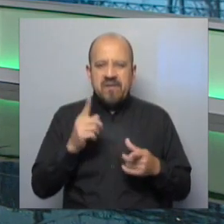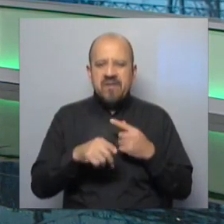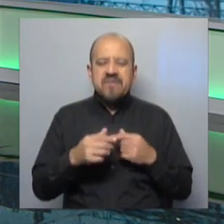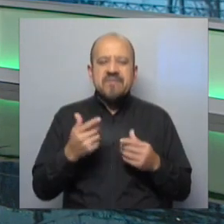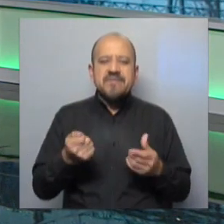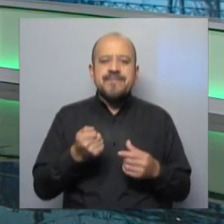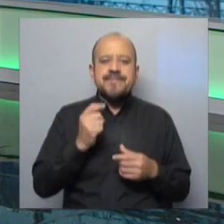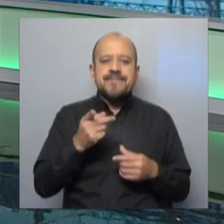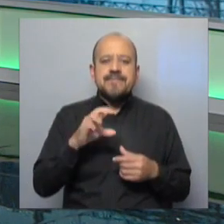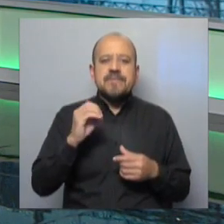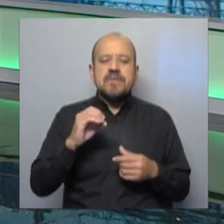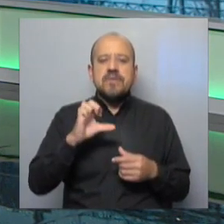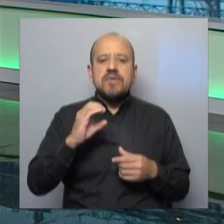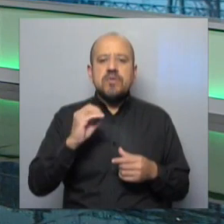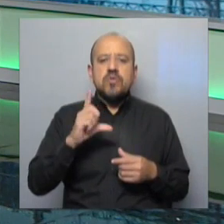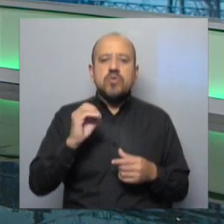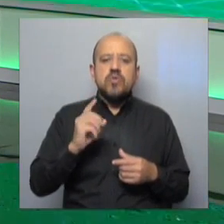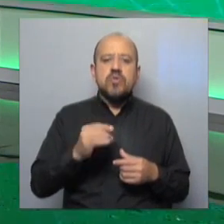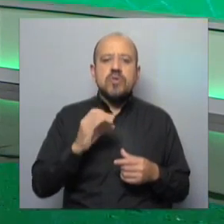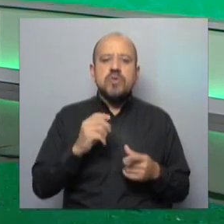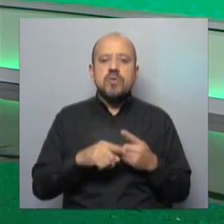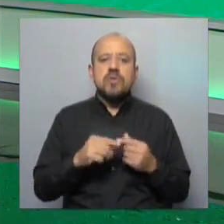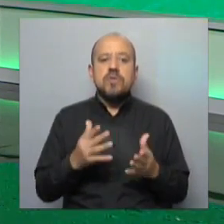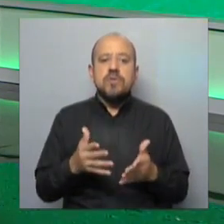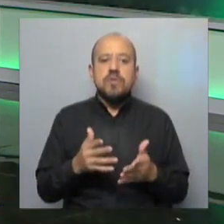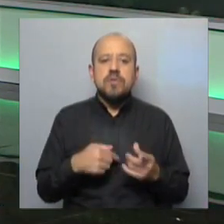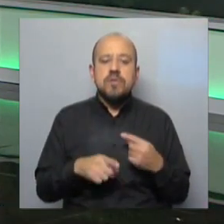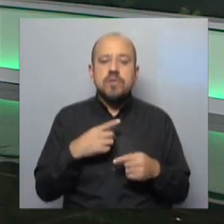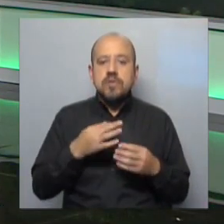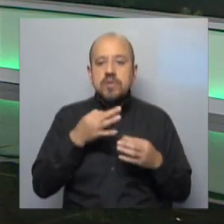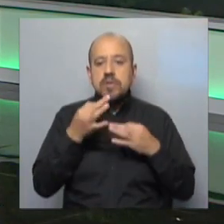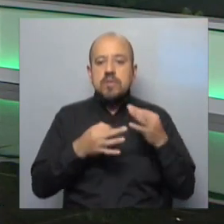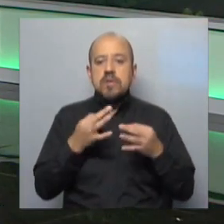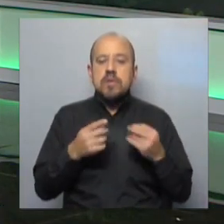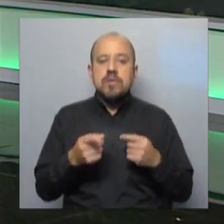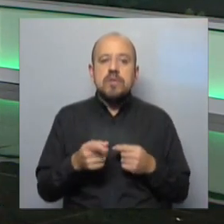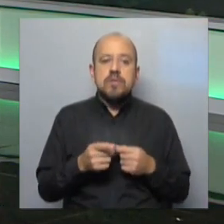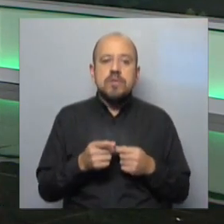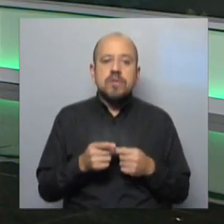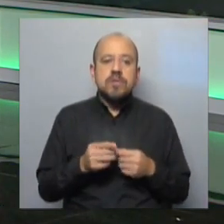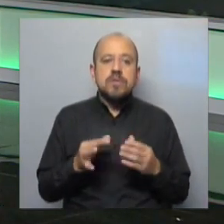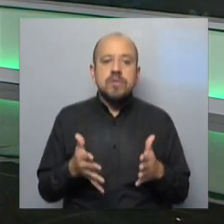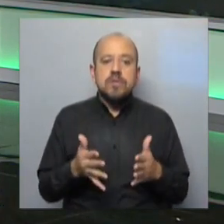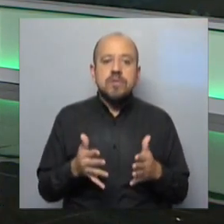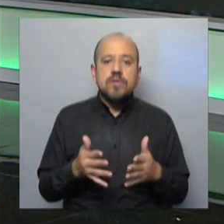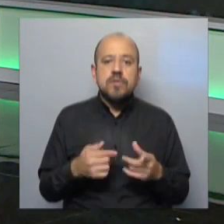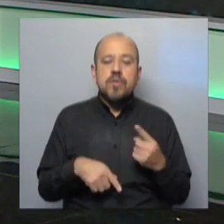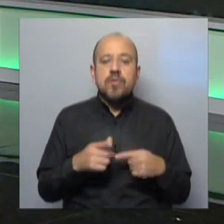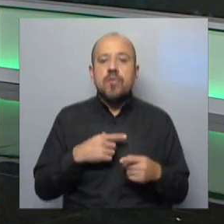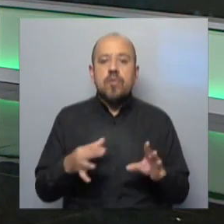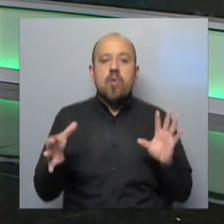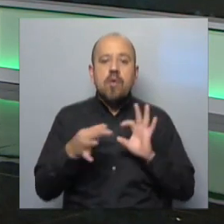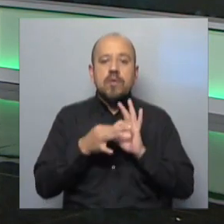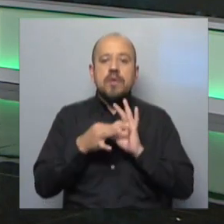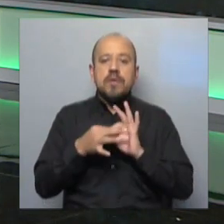productores familiares y hablamos nuevamente con karim antes que se explique cuál es de alguna manera el vínculo